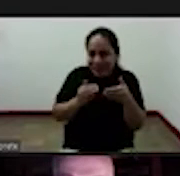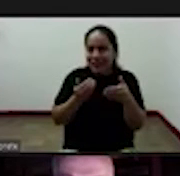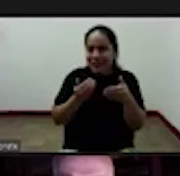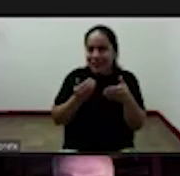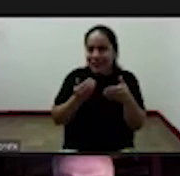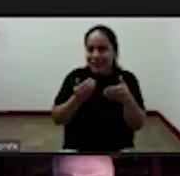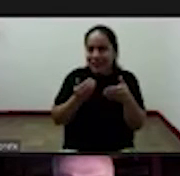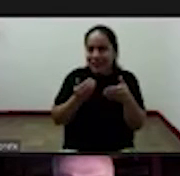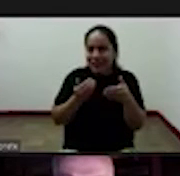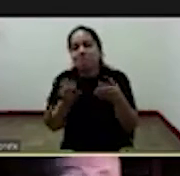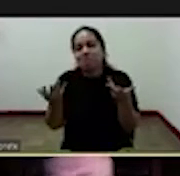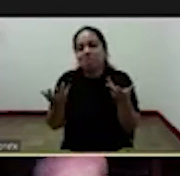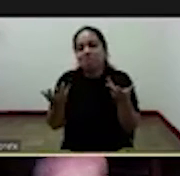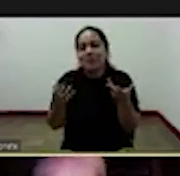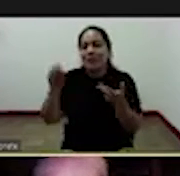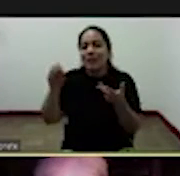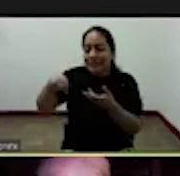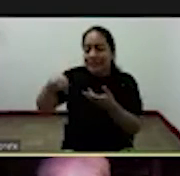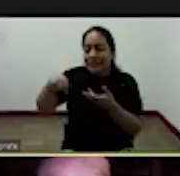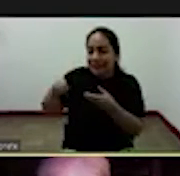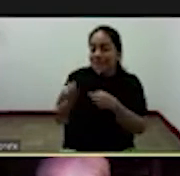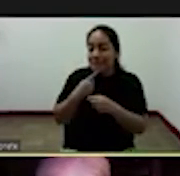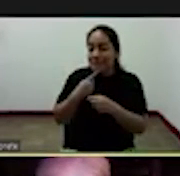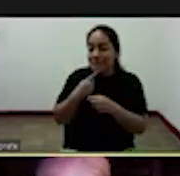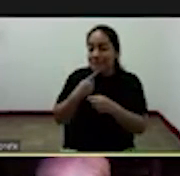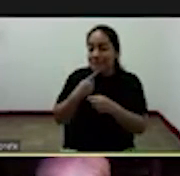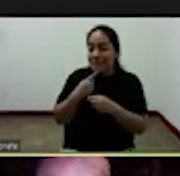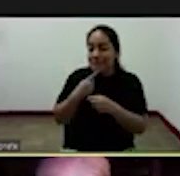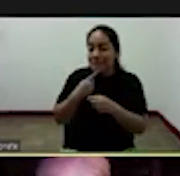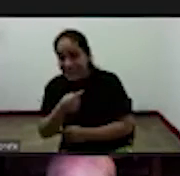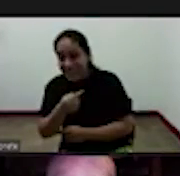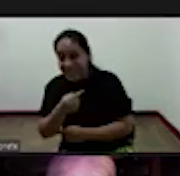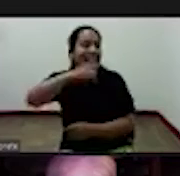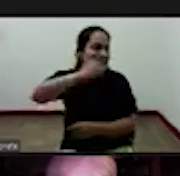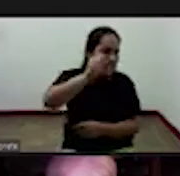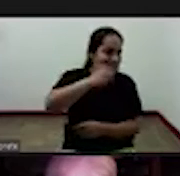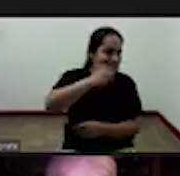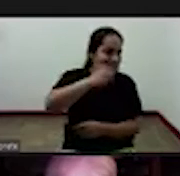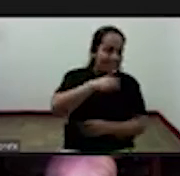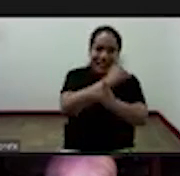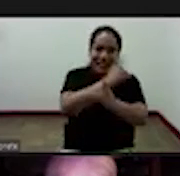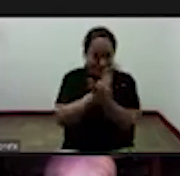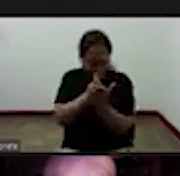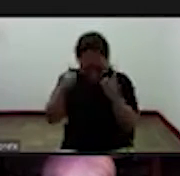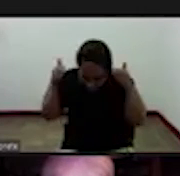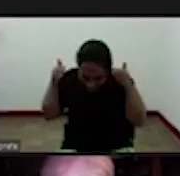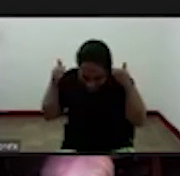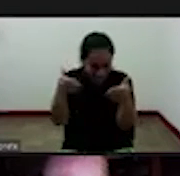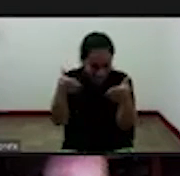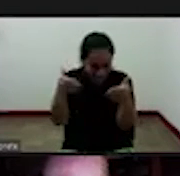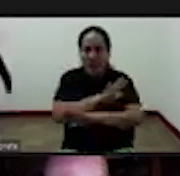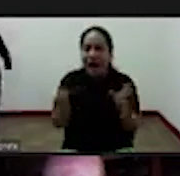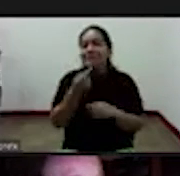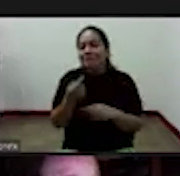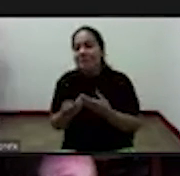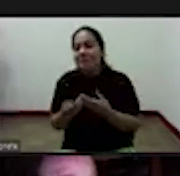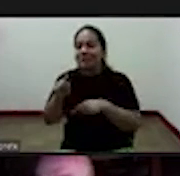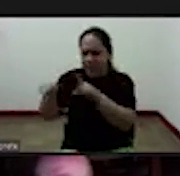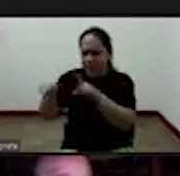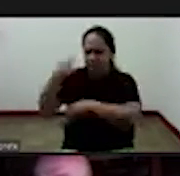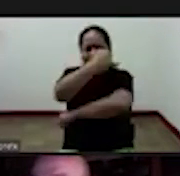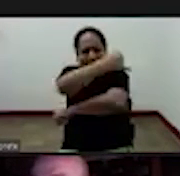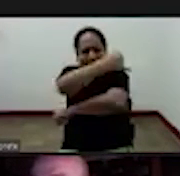Muy disciplinares. Muy disciplinares, exactamente. Y tú has mencionado arquitectura,